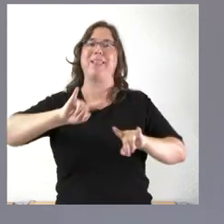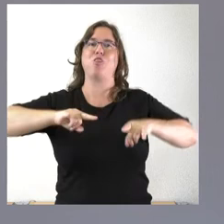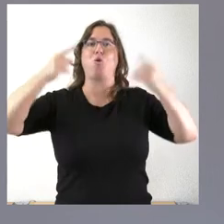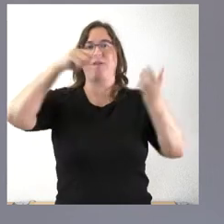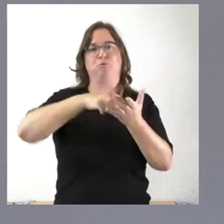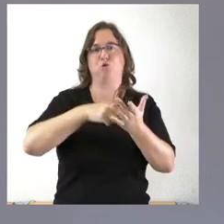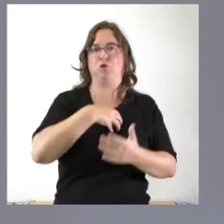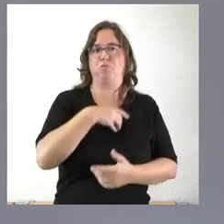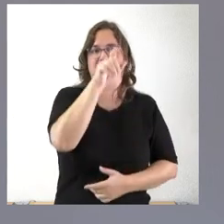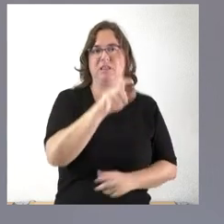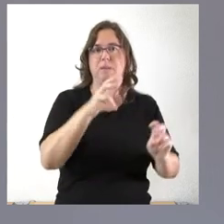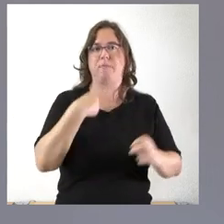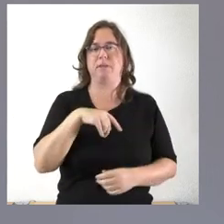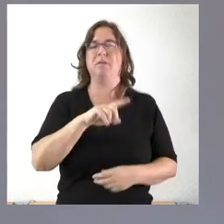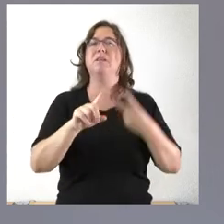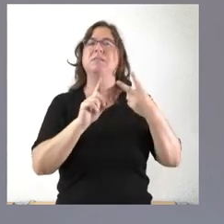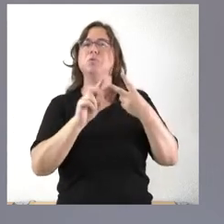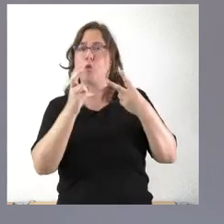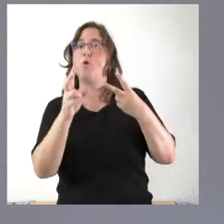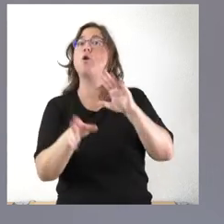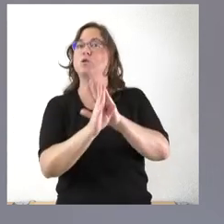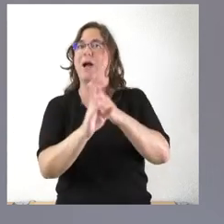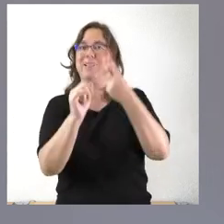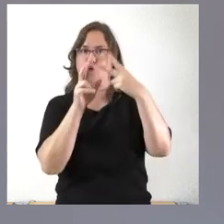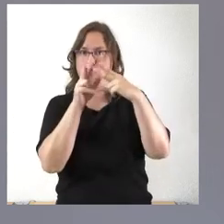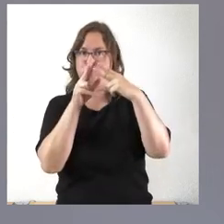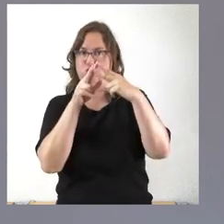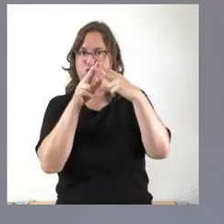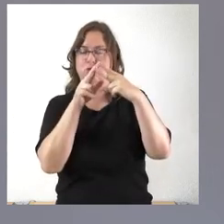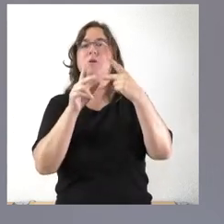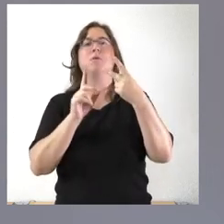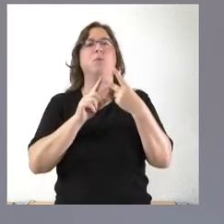otro figura tributaria que queda vigente, que son dos,